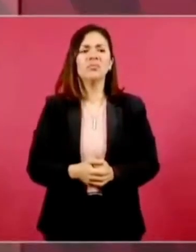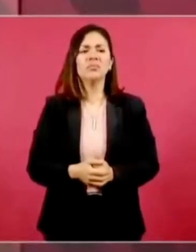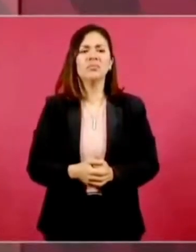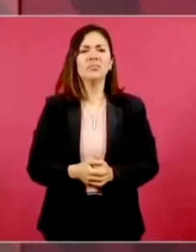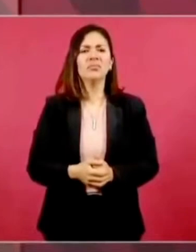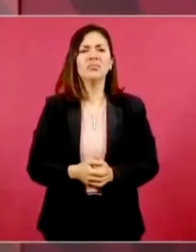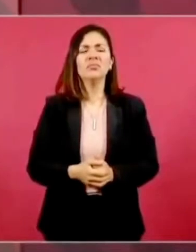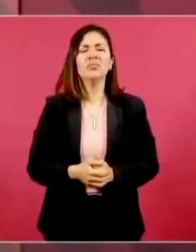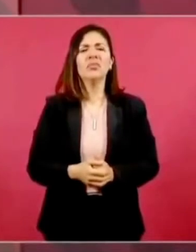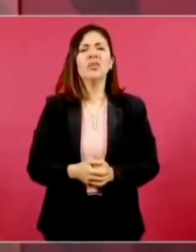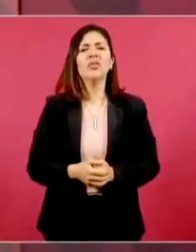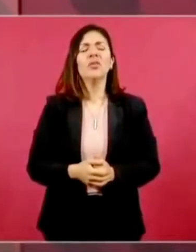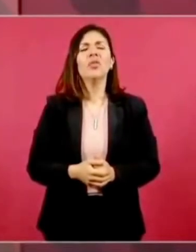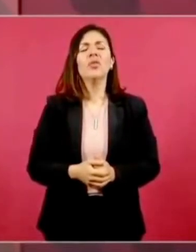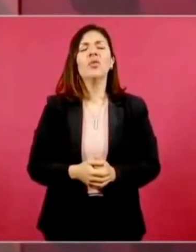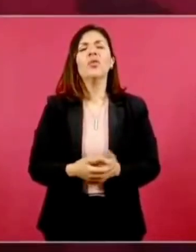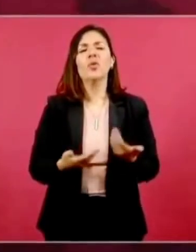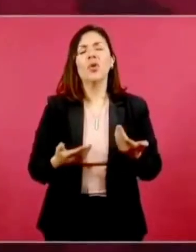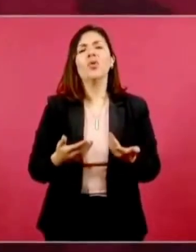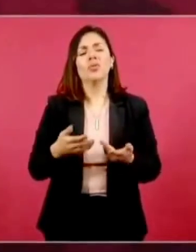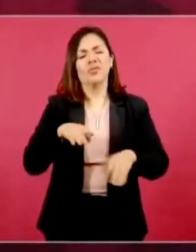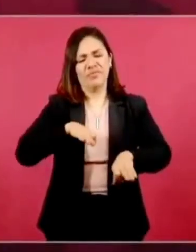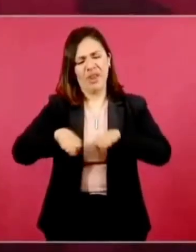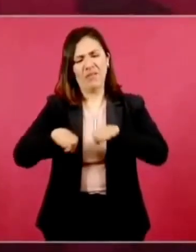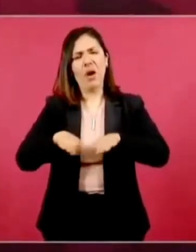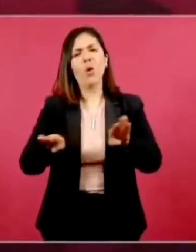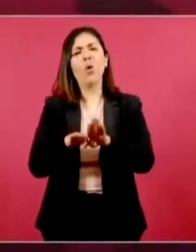al noble oficio de la política,